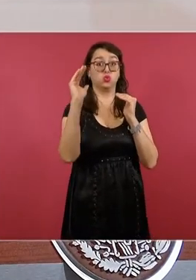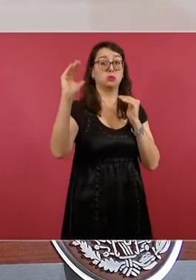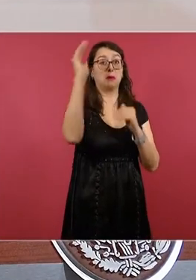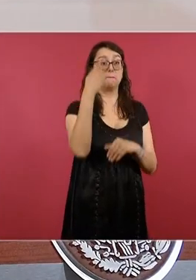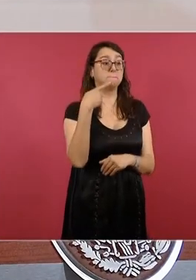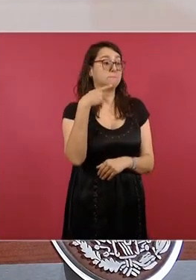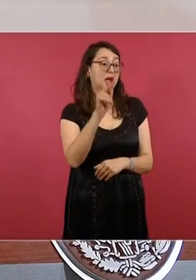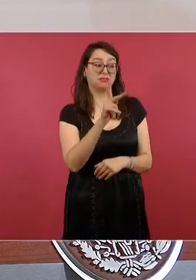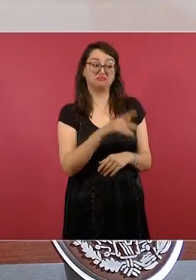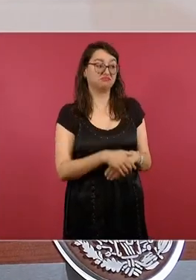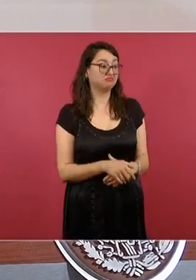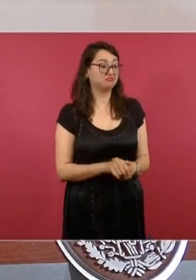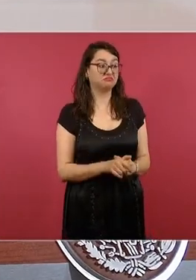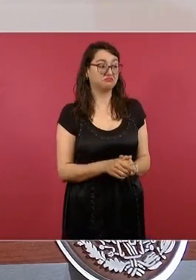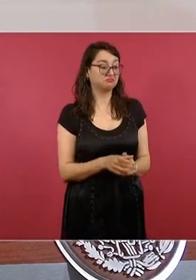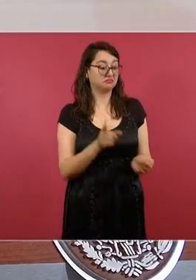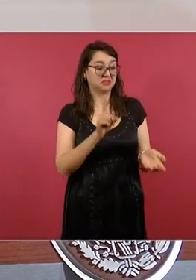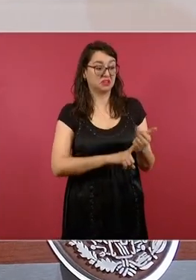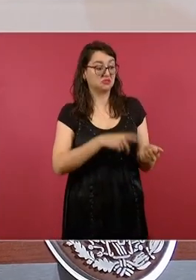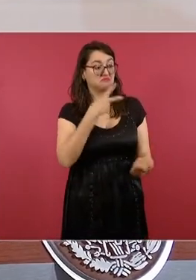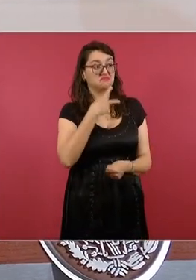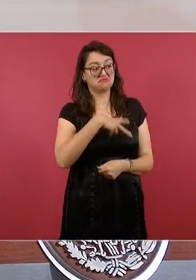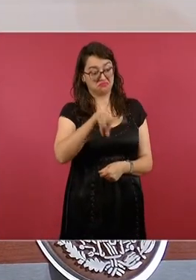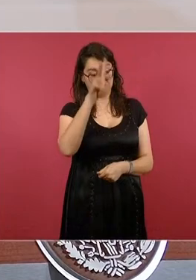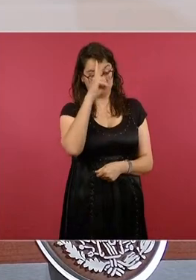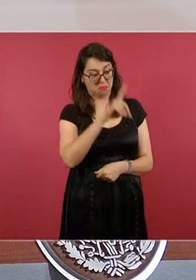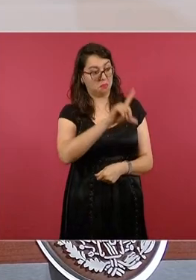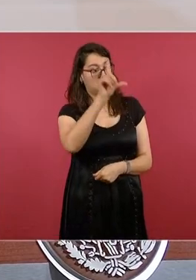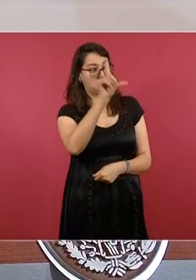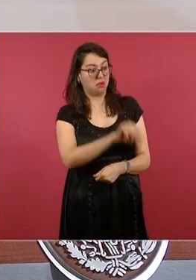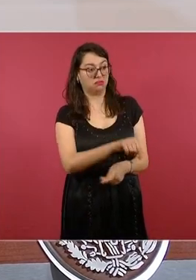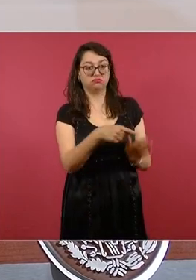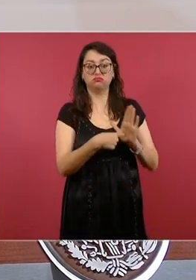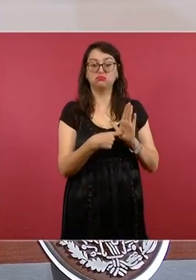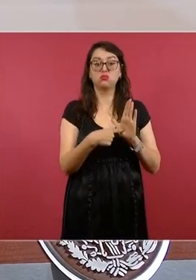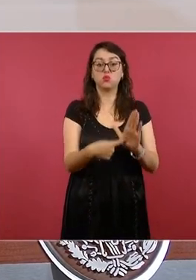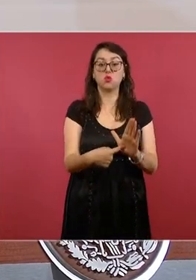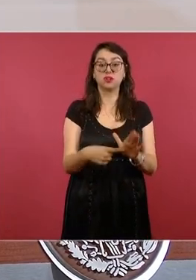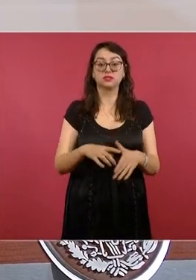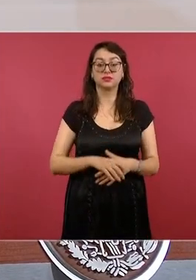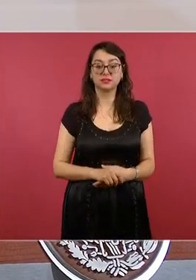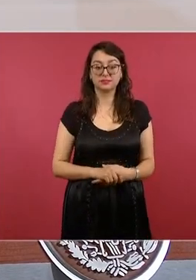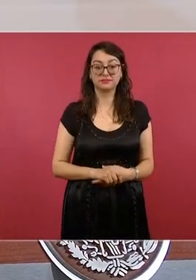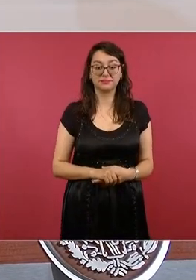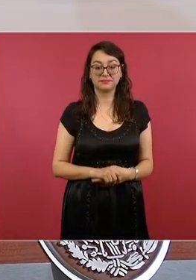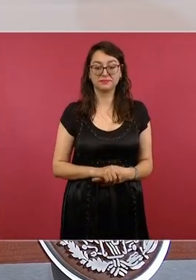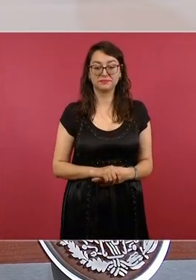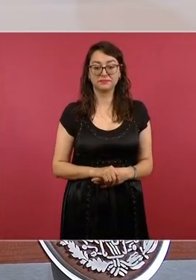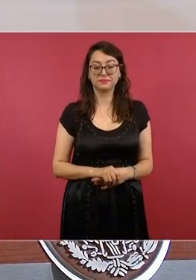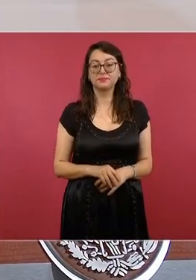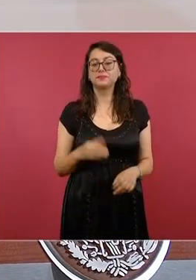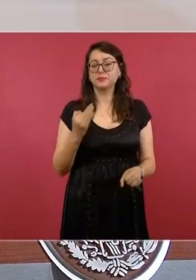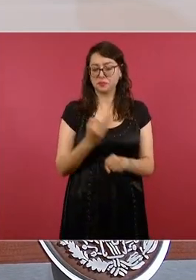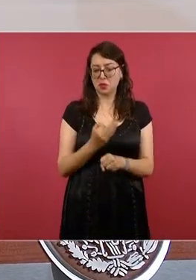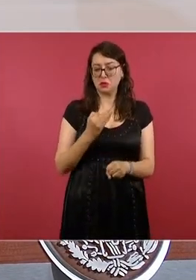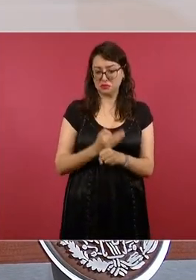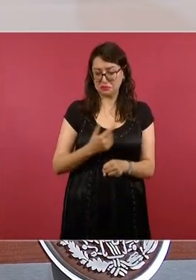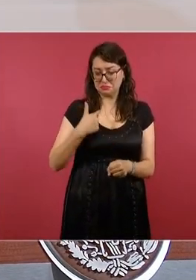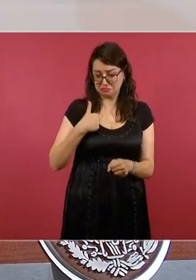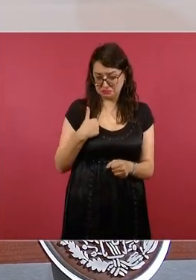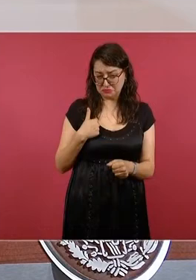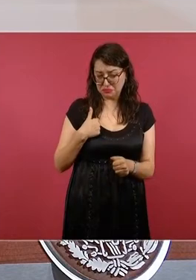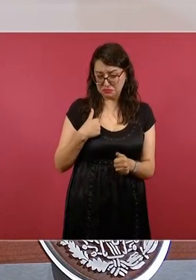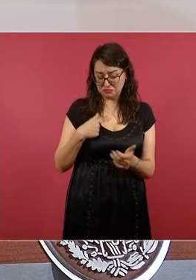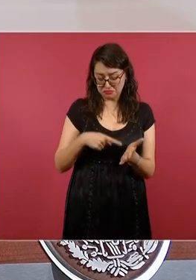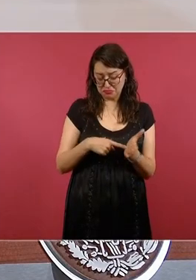su ignorancia y su vulgaridad. Entonces, ¿por qué te leí esto? Porque lo que me estás preguntando